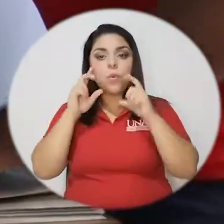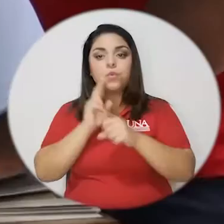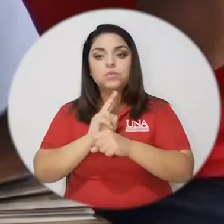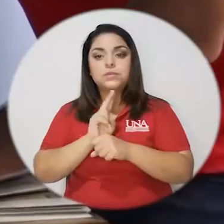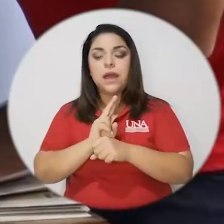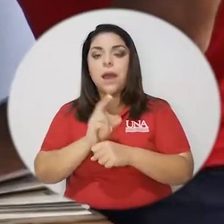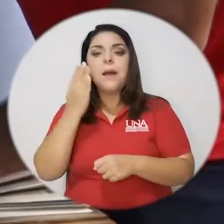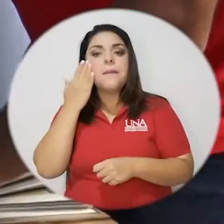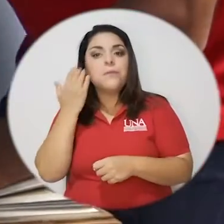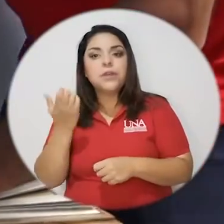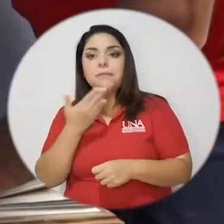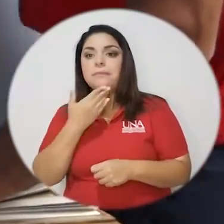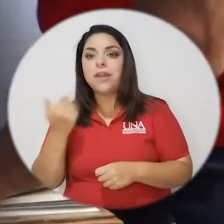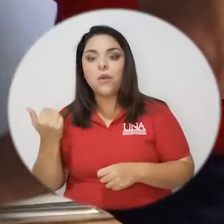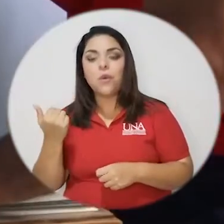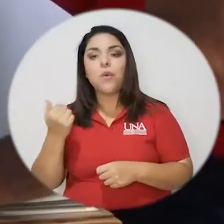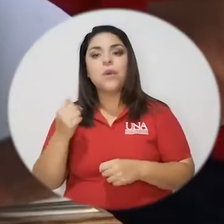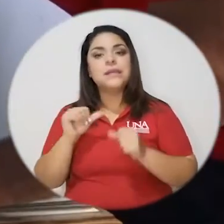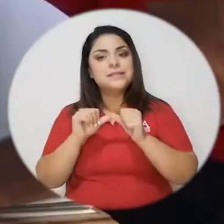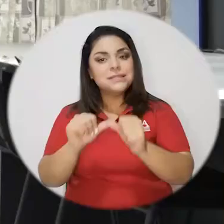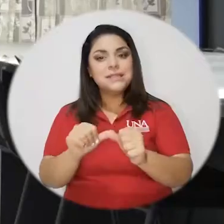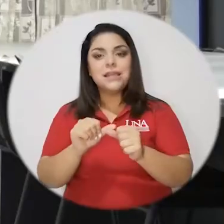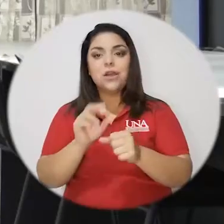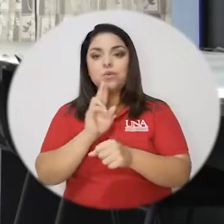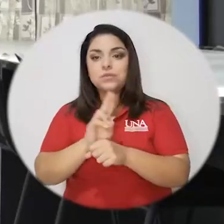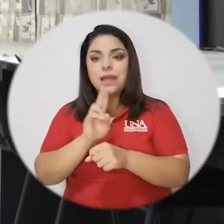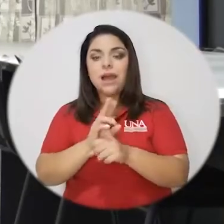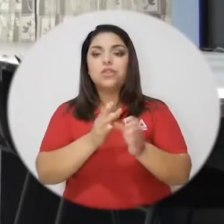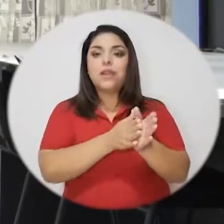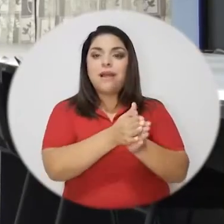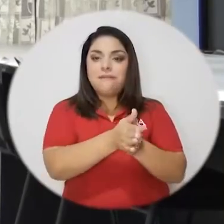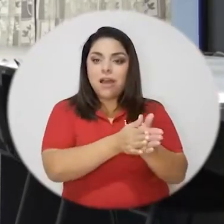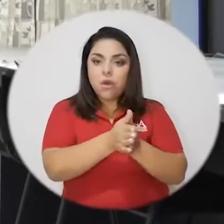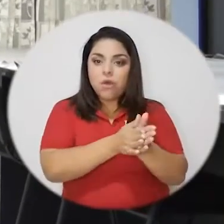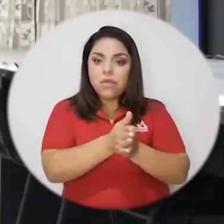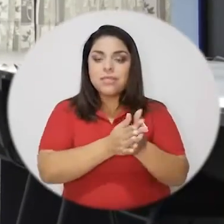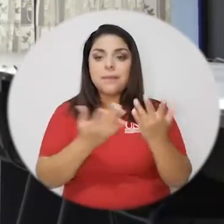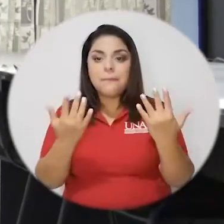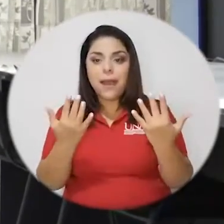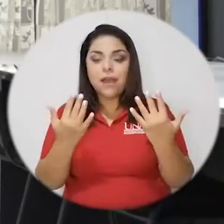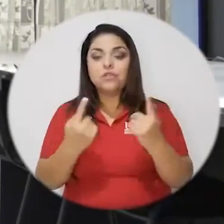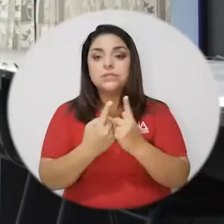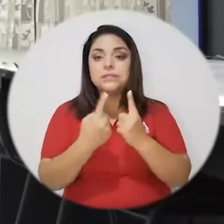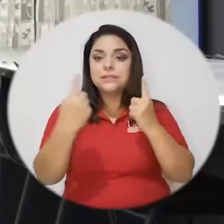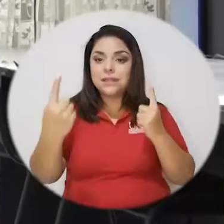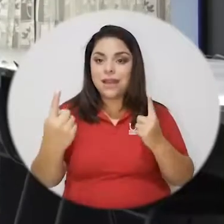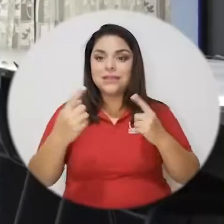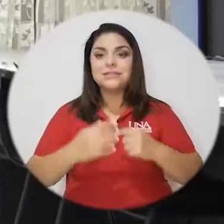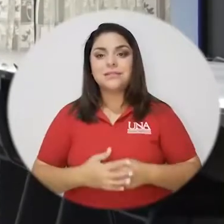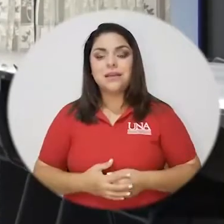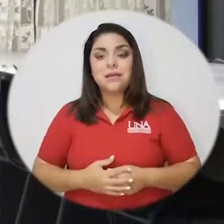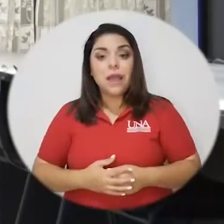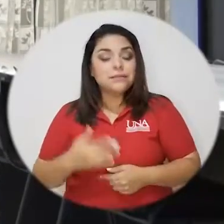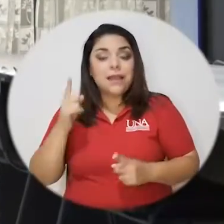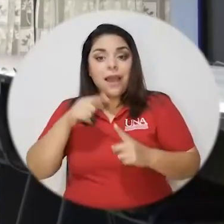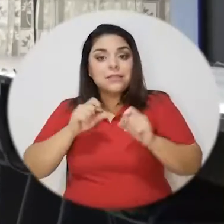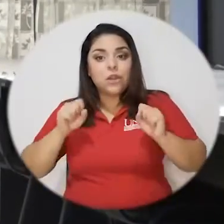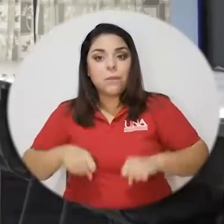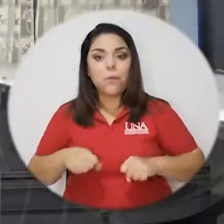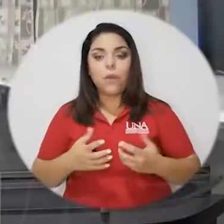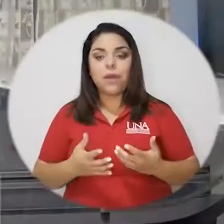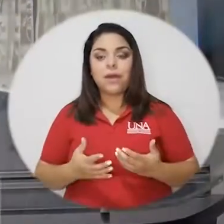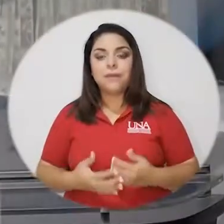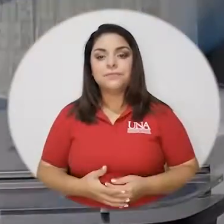usando. ¿Por qué no seguirlo usando? Sí. ¿Por qué no seguir usando con los protocolos de lavado de manos, de